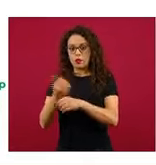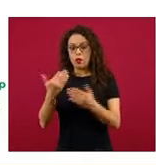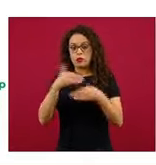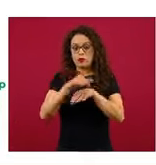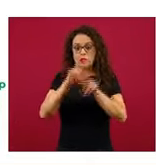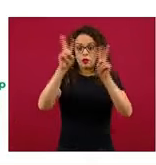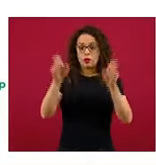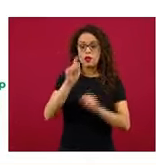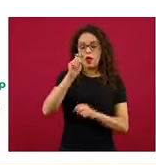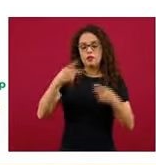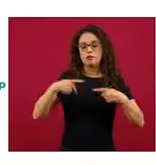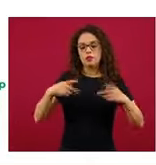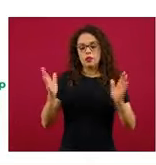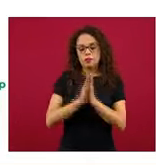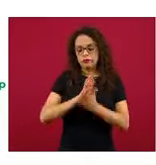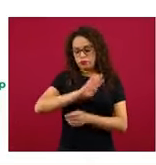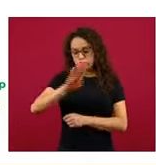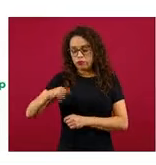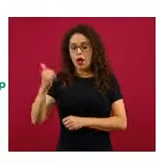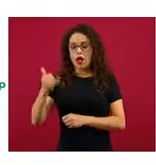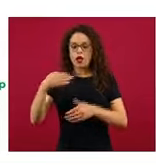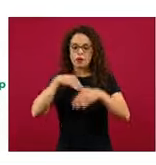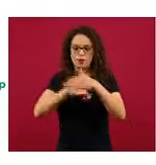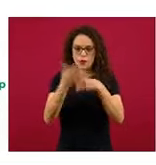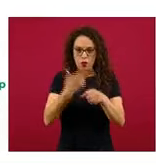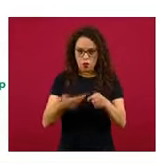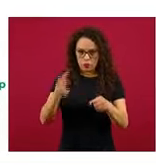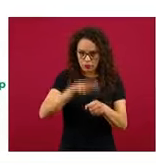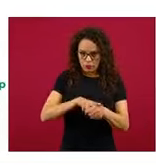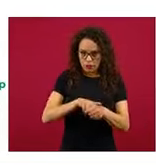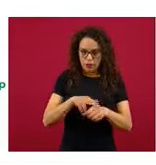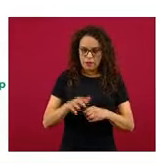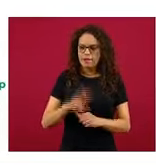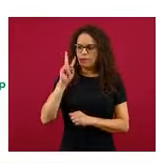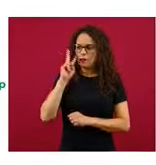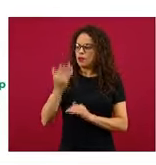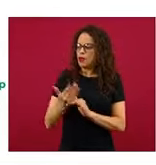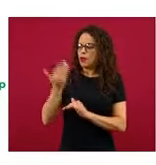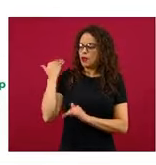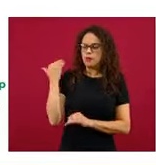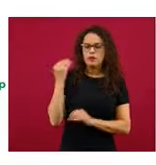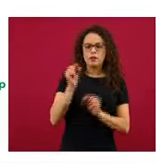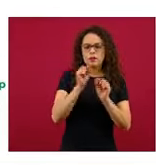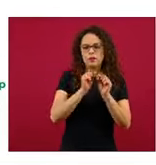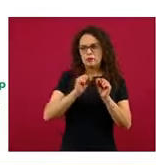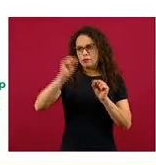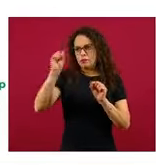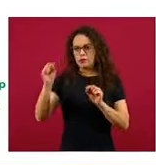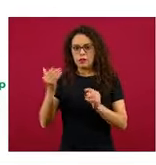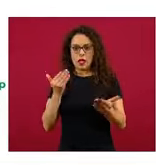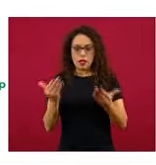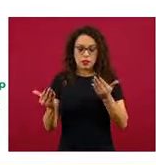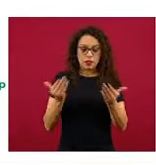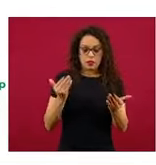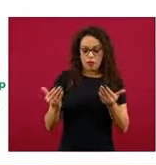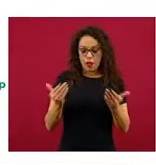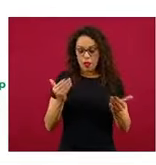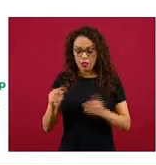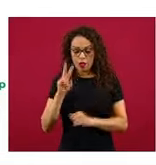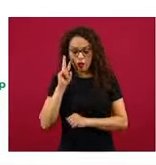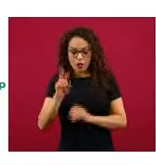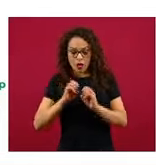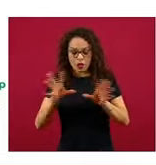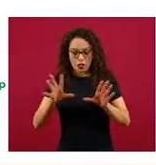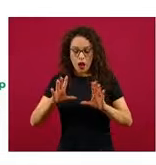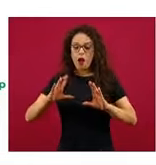defunciones, congruente a lo que veníamos viendo en nuestra curva de casos estimados, en donde veíamos una tendencia